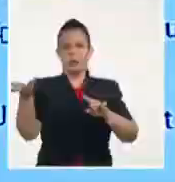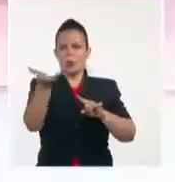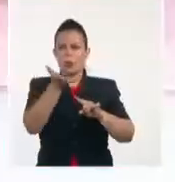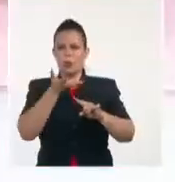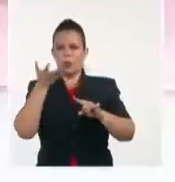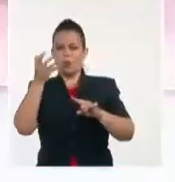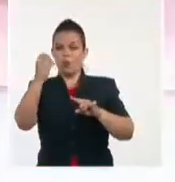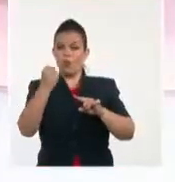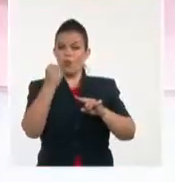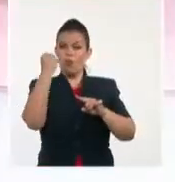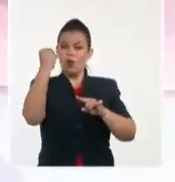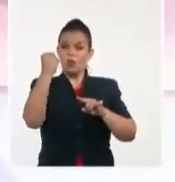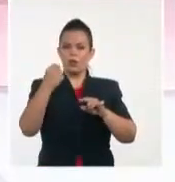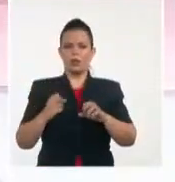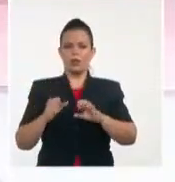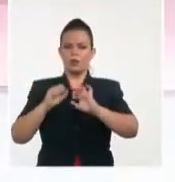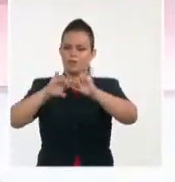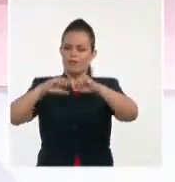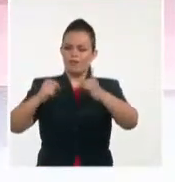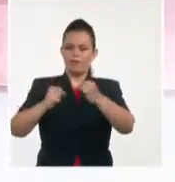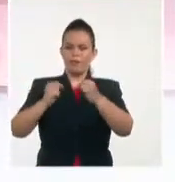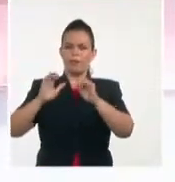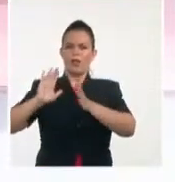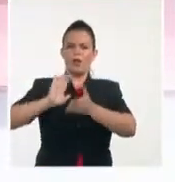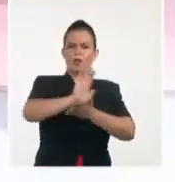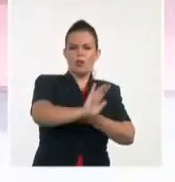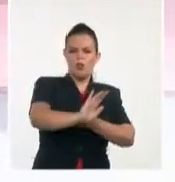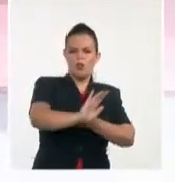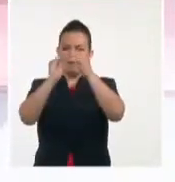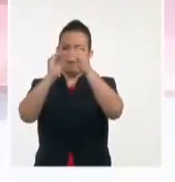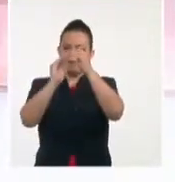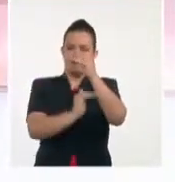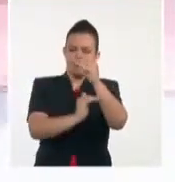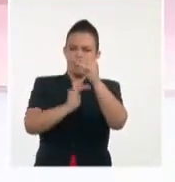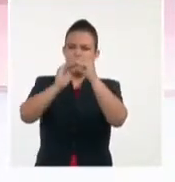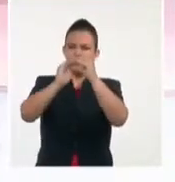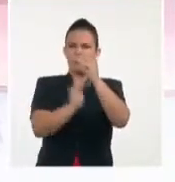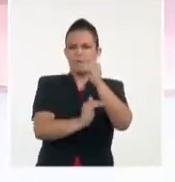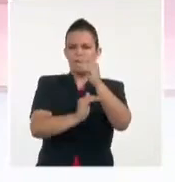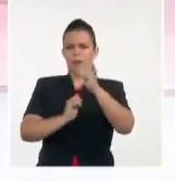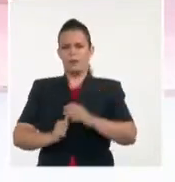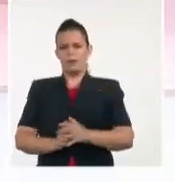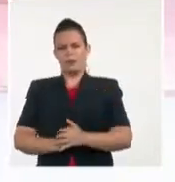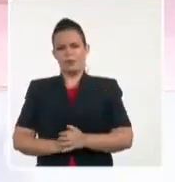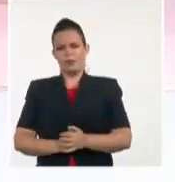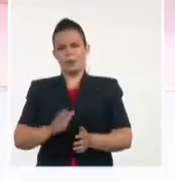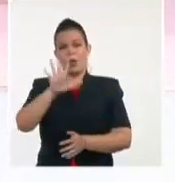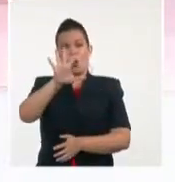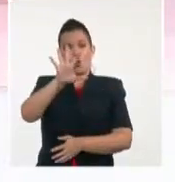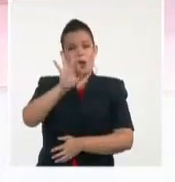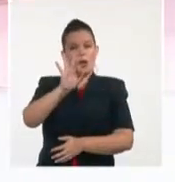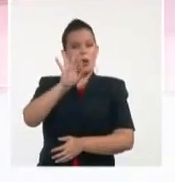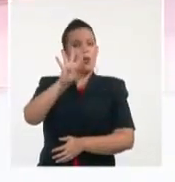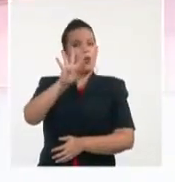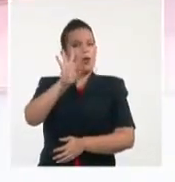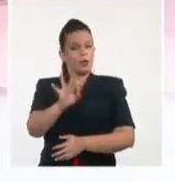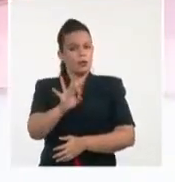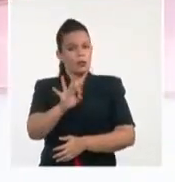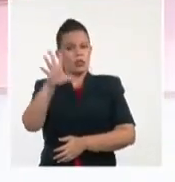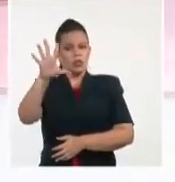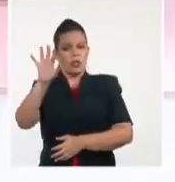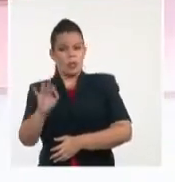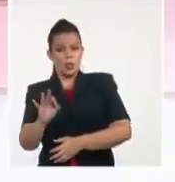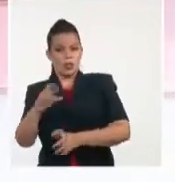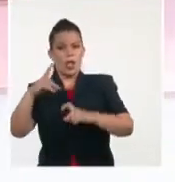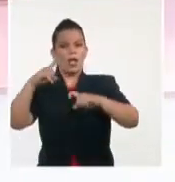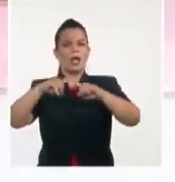a niveles bajos. 48, 50 kilómetros por hora, increíble, y desarrollándose.